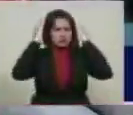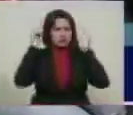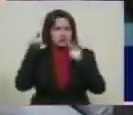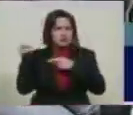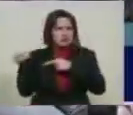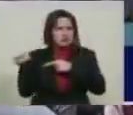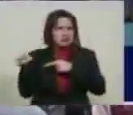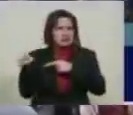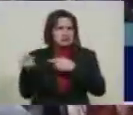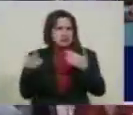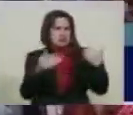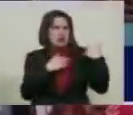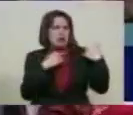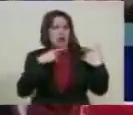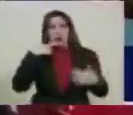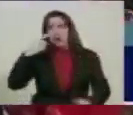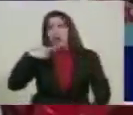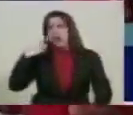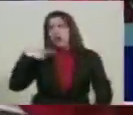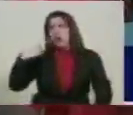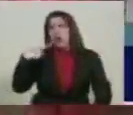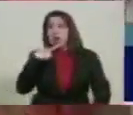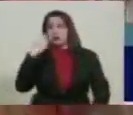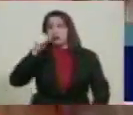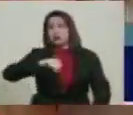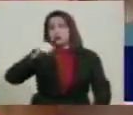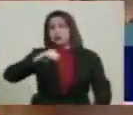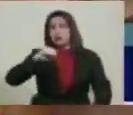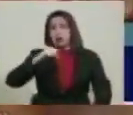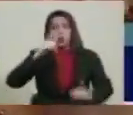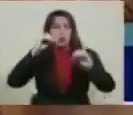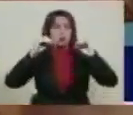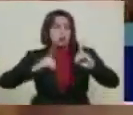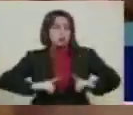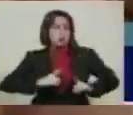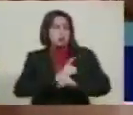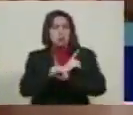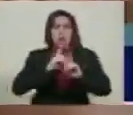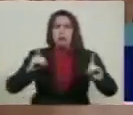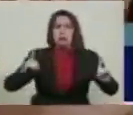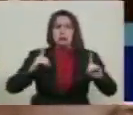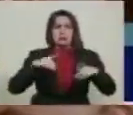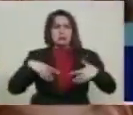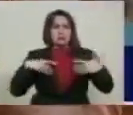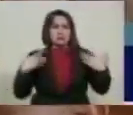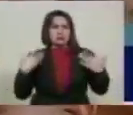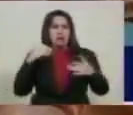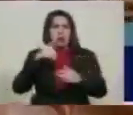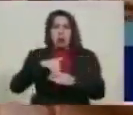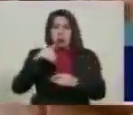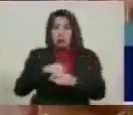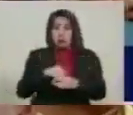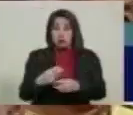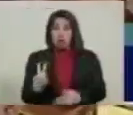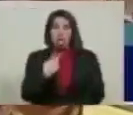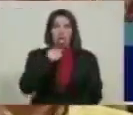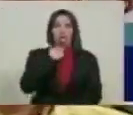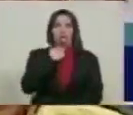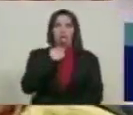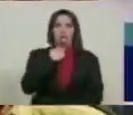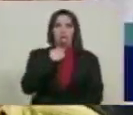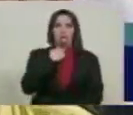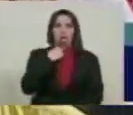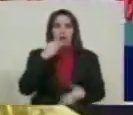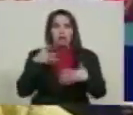Él habla y habla que cree en la democracia y en el voto, pero a la hora de la verdad le aprietan a que te conté y